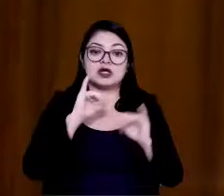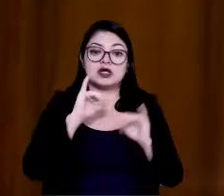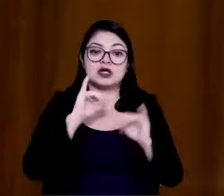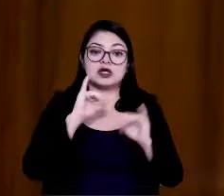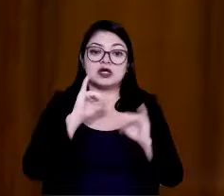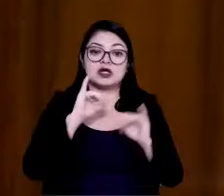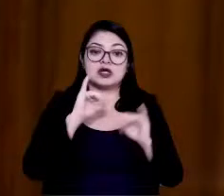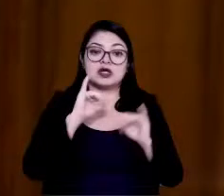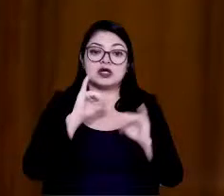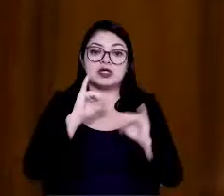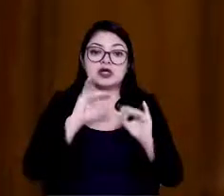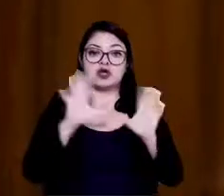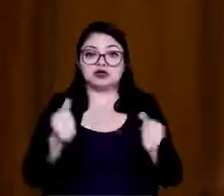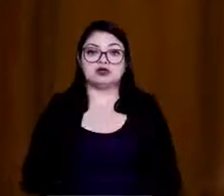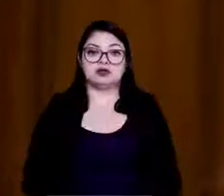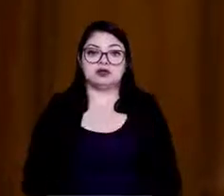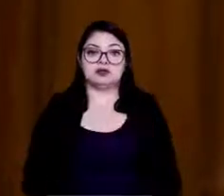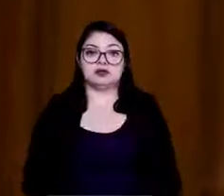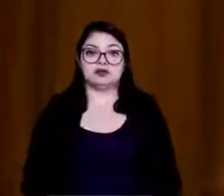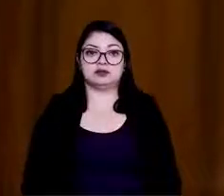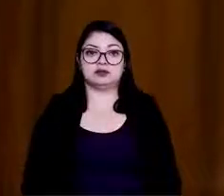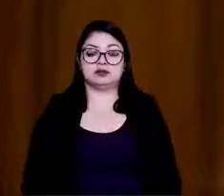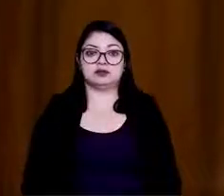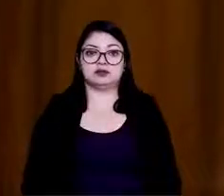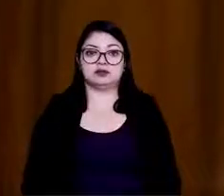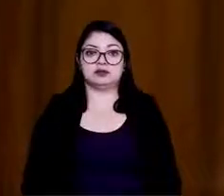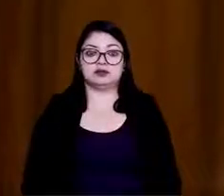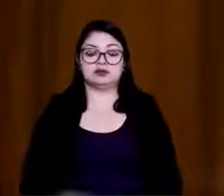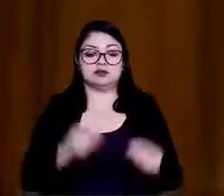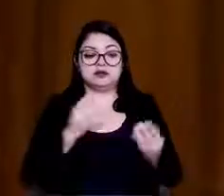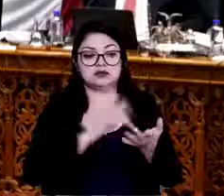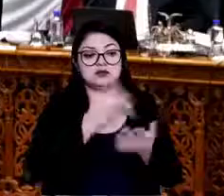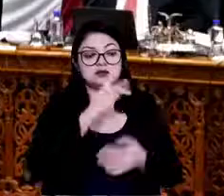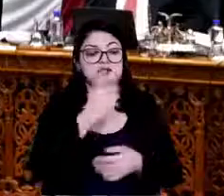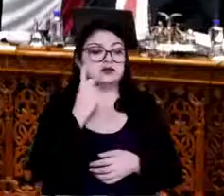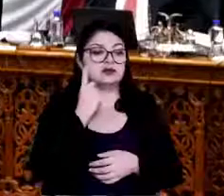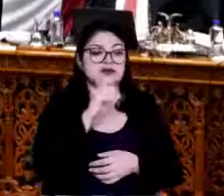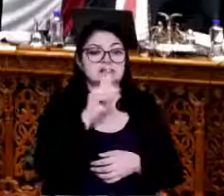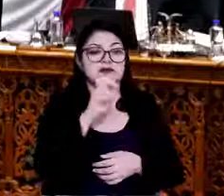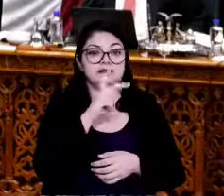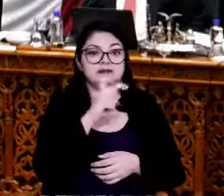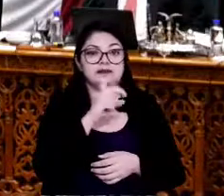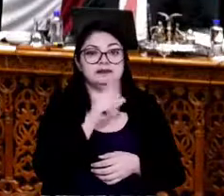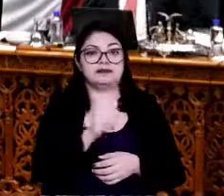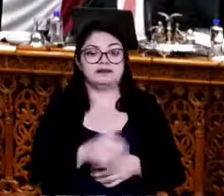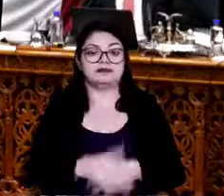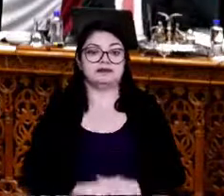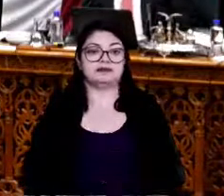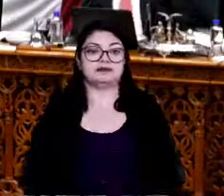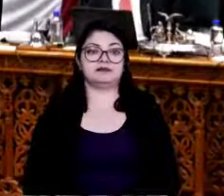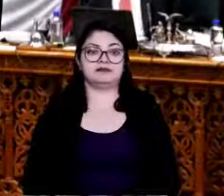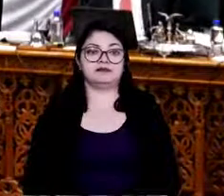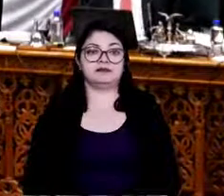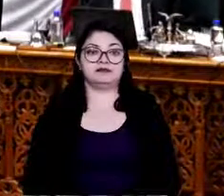Es cuanto. Muchas gracias. Muchas gracias, diputado Cepeda. En acatamiento de la